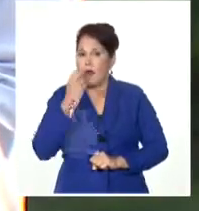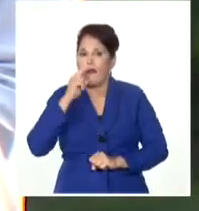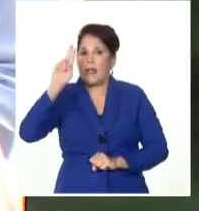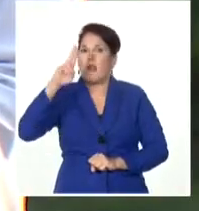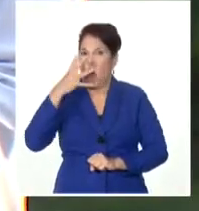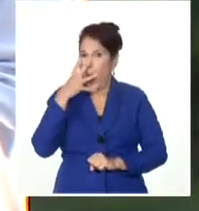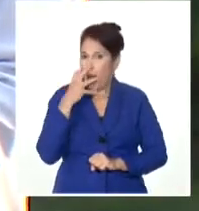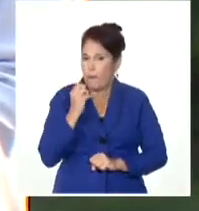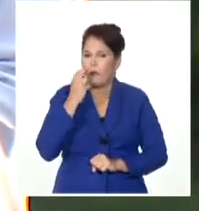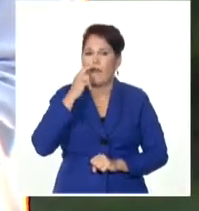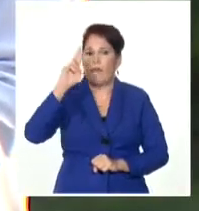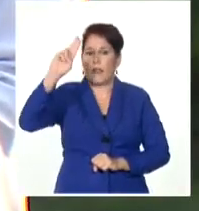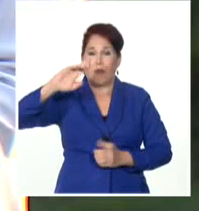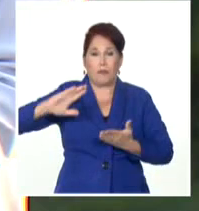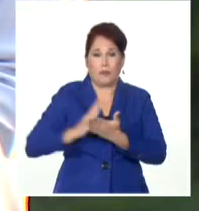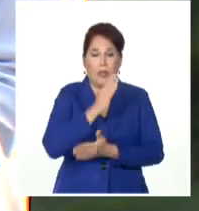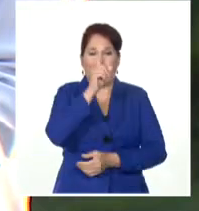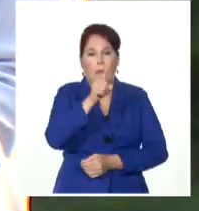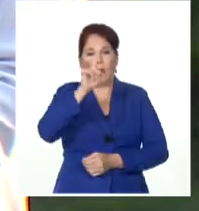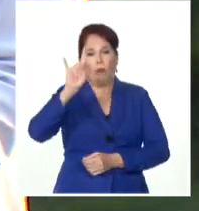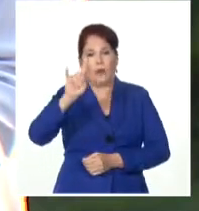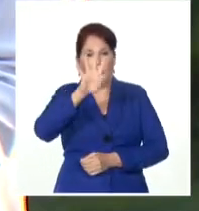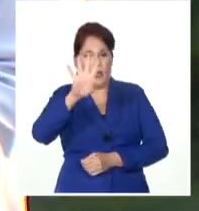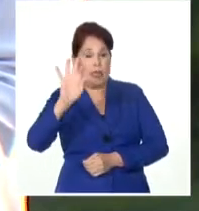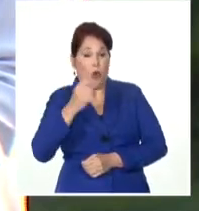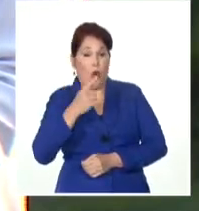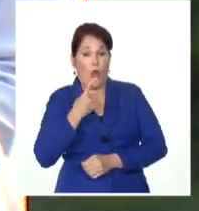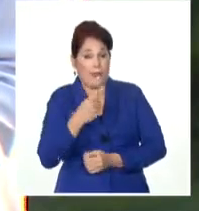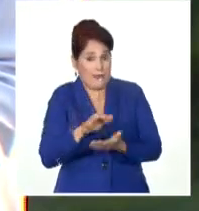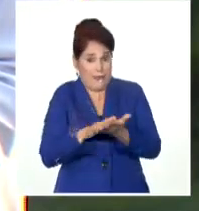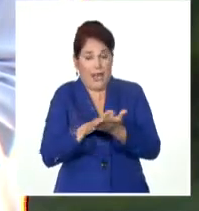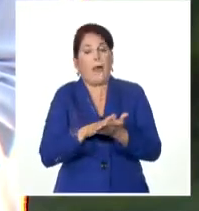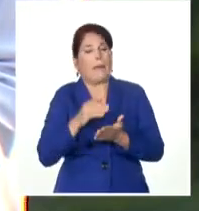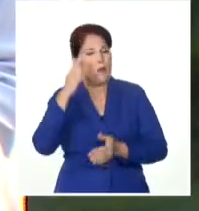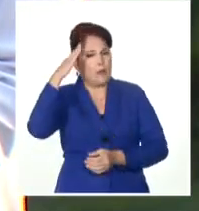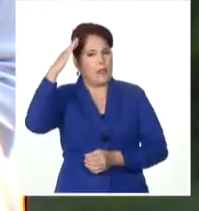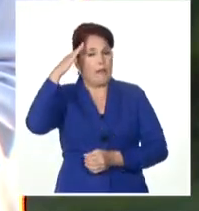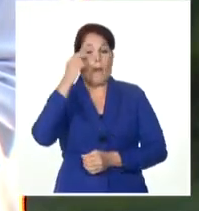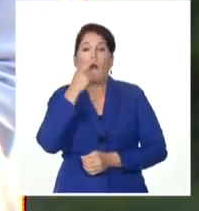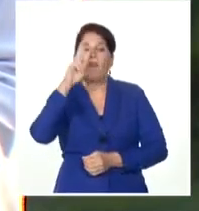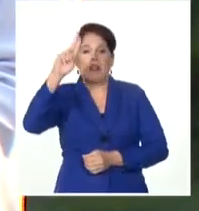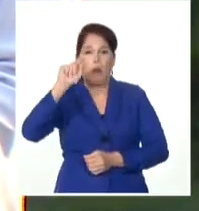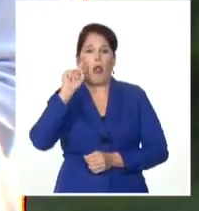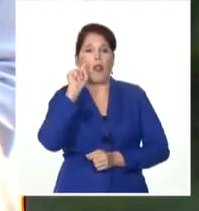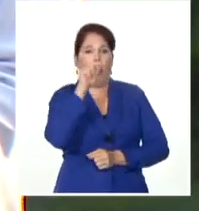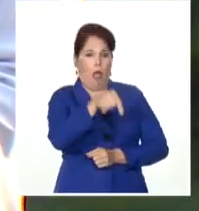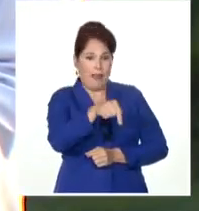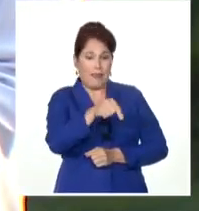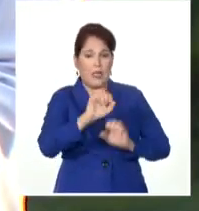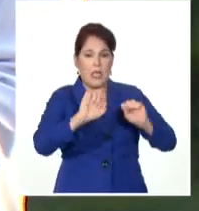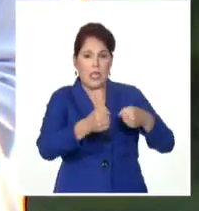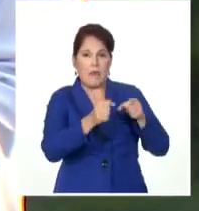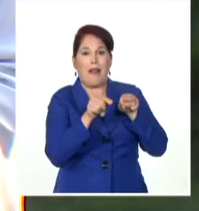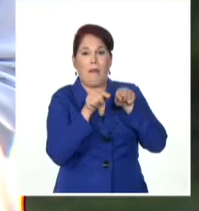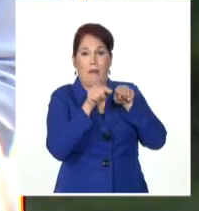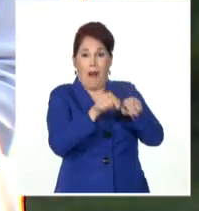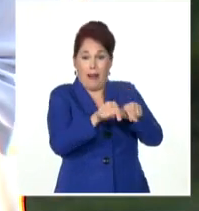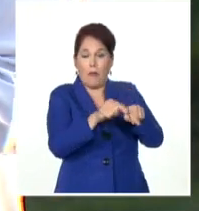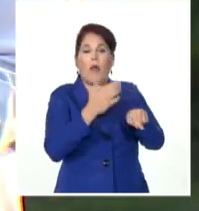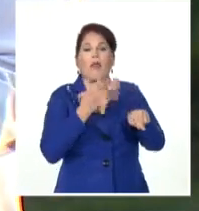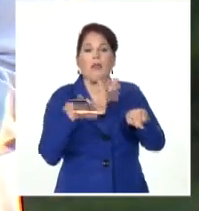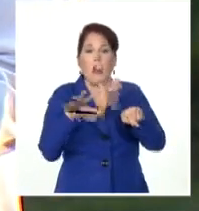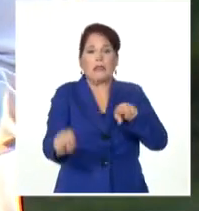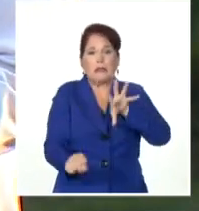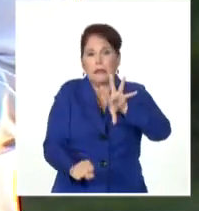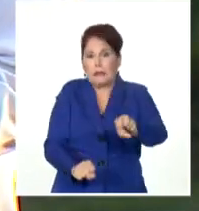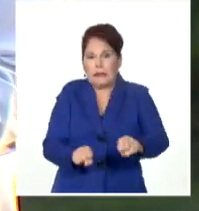fascismo derrotado en 1945, que no se detiene ante nada para saciar sus espurios e